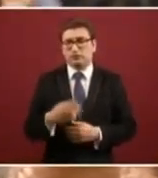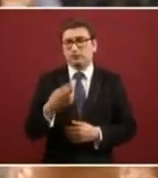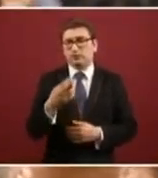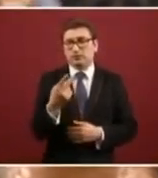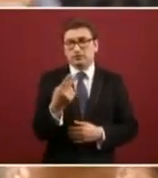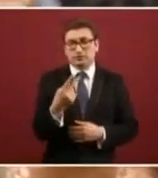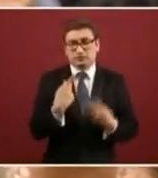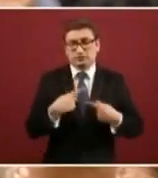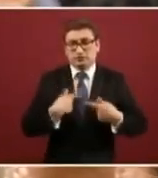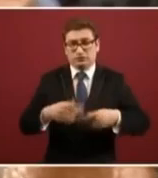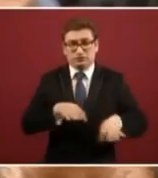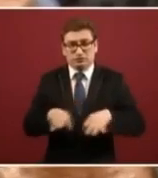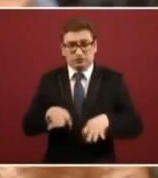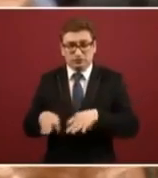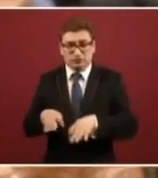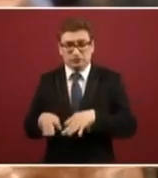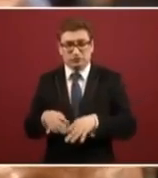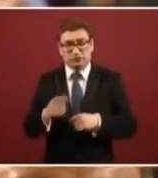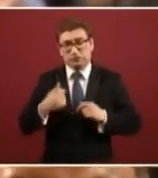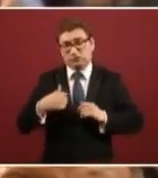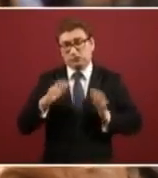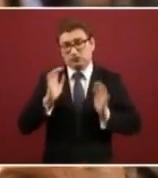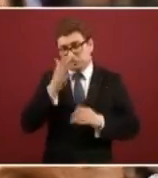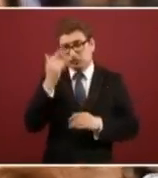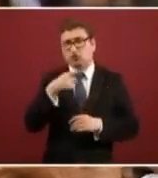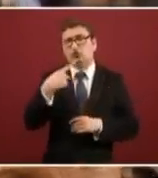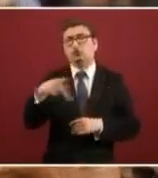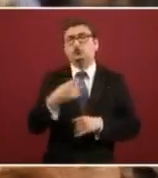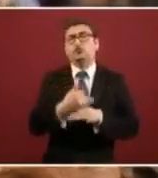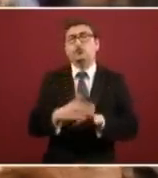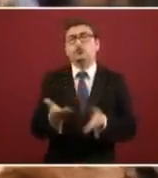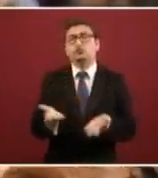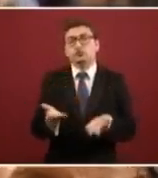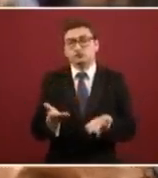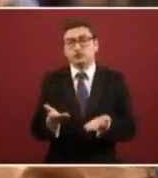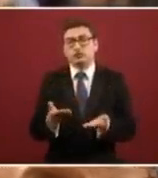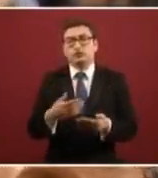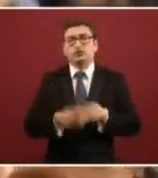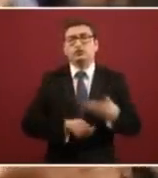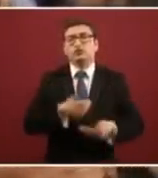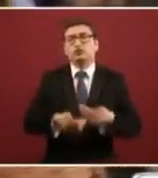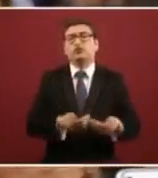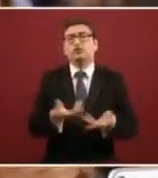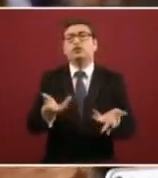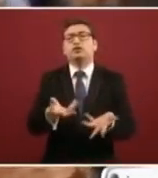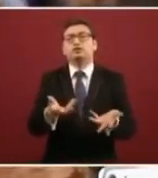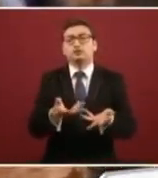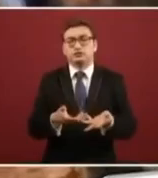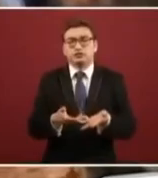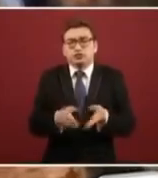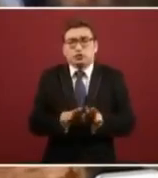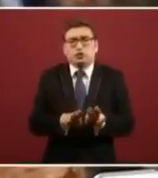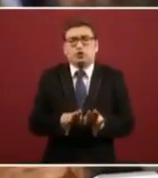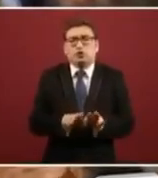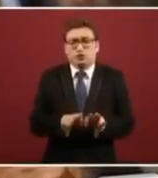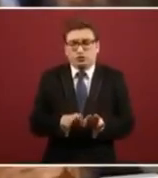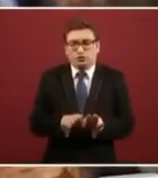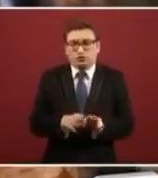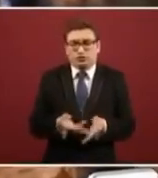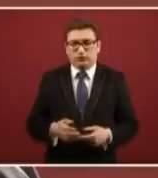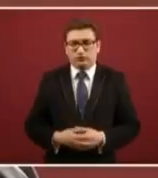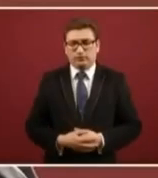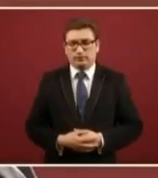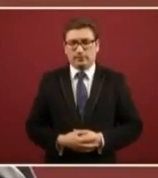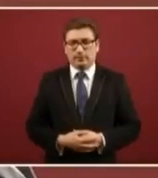25 mil trabajadores. No sé qué información tiene usted, pues es que, y qué proceso se va a hacer, cómo se van a combinar estos